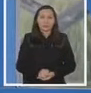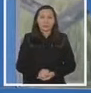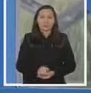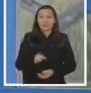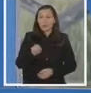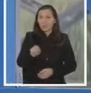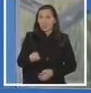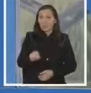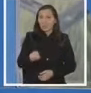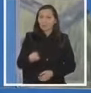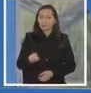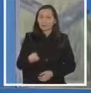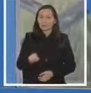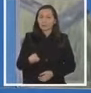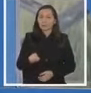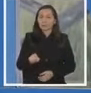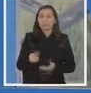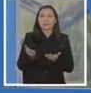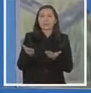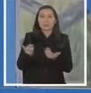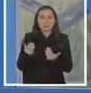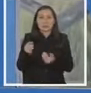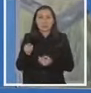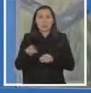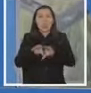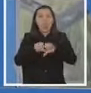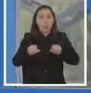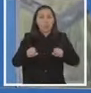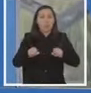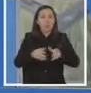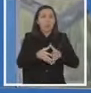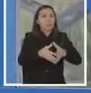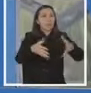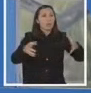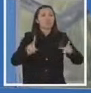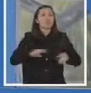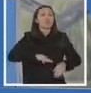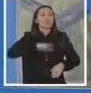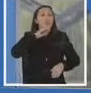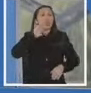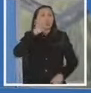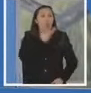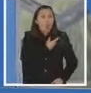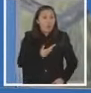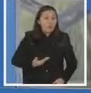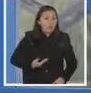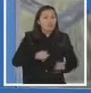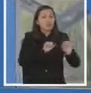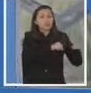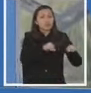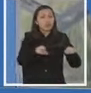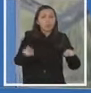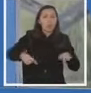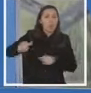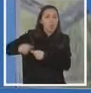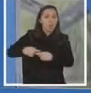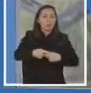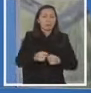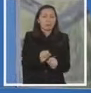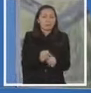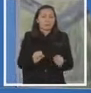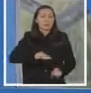Y eso requiere de acuerdos más amplios. No basta solo con el gobierno. Y por